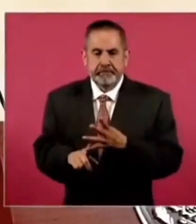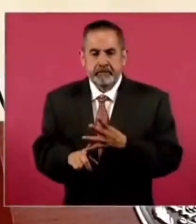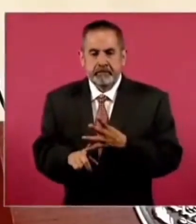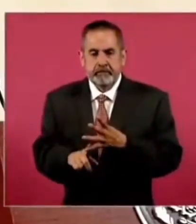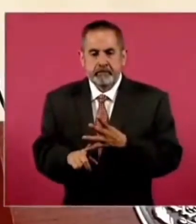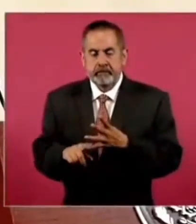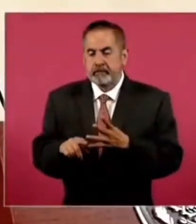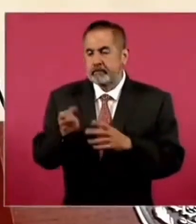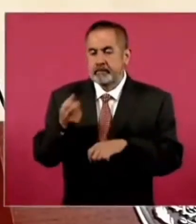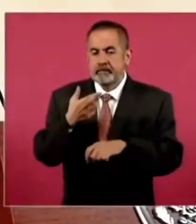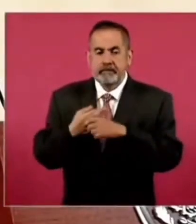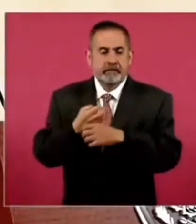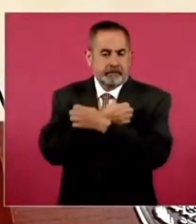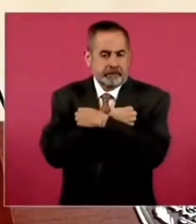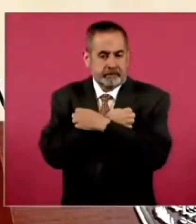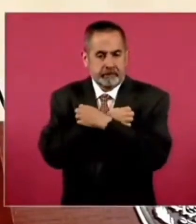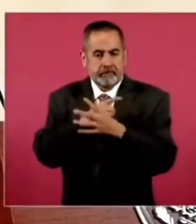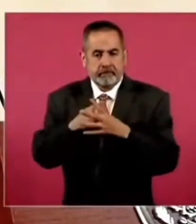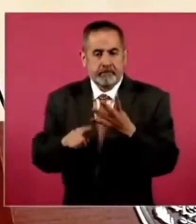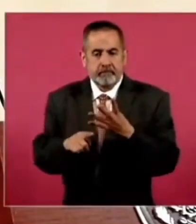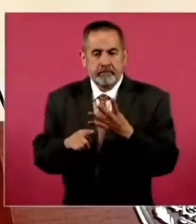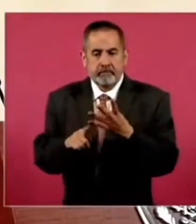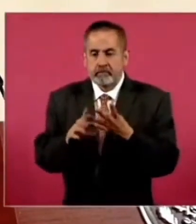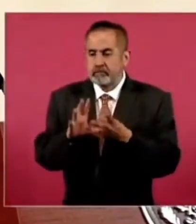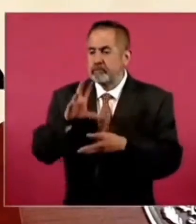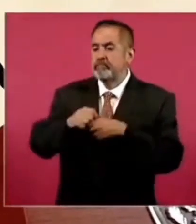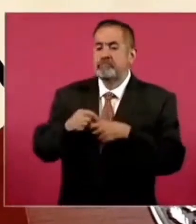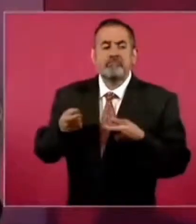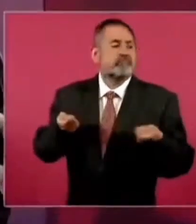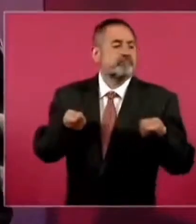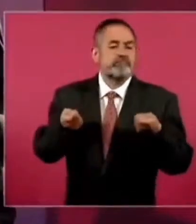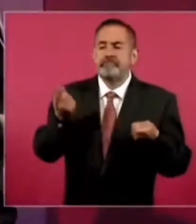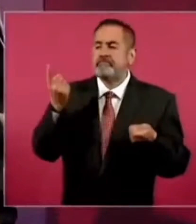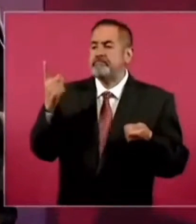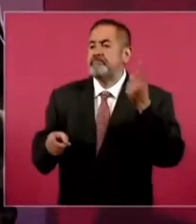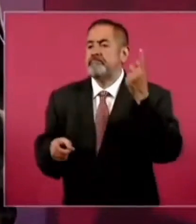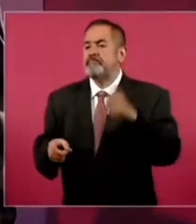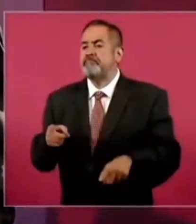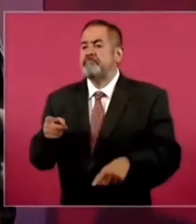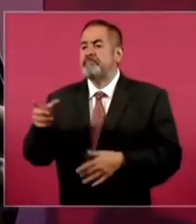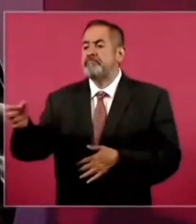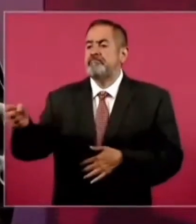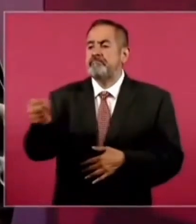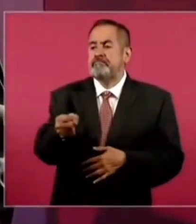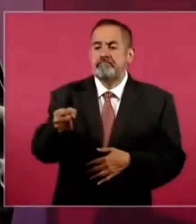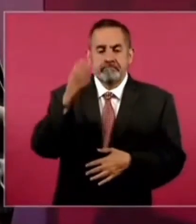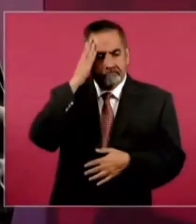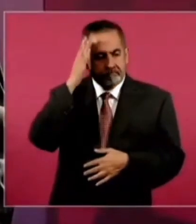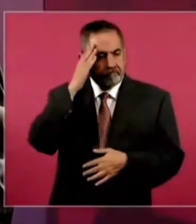de Educación, eran los que imponían a los líderes.